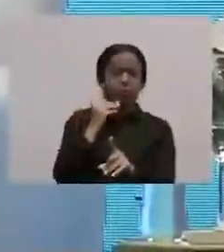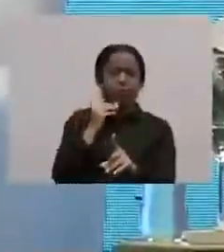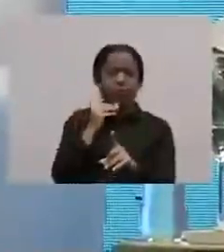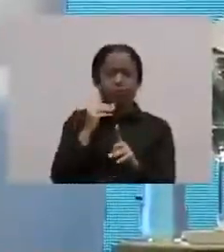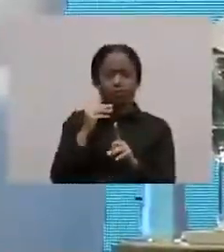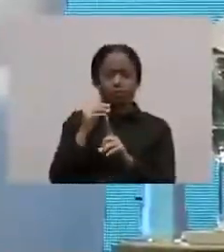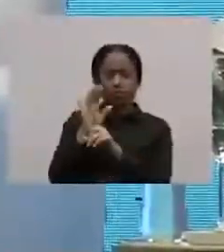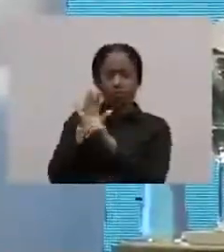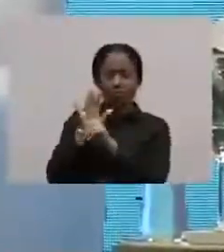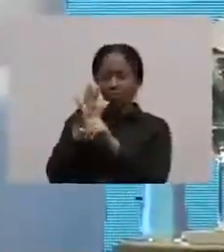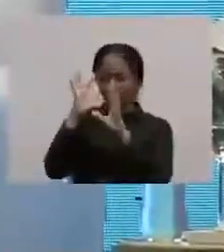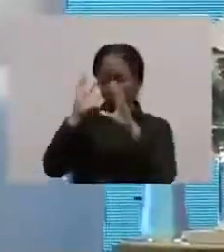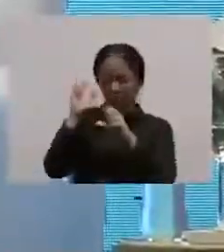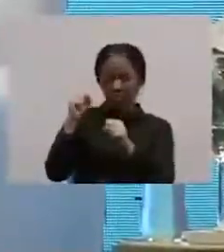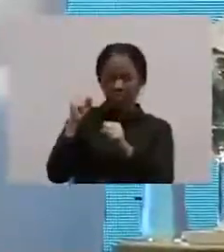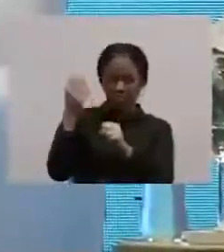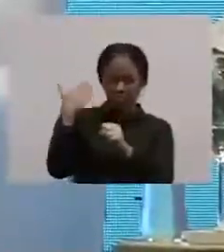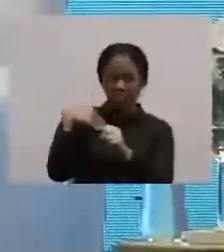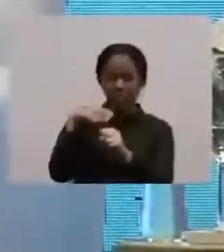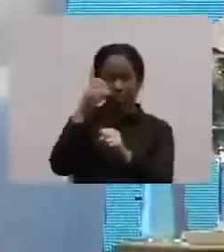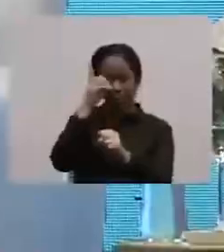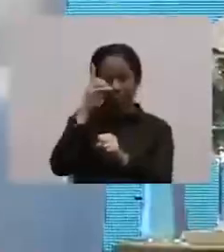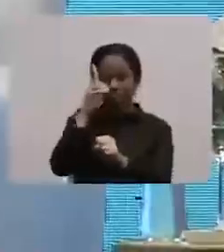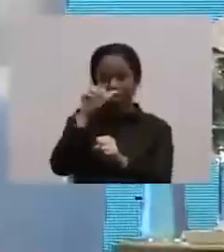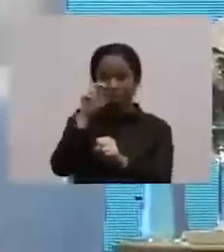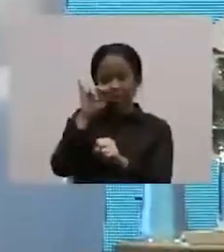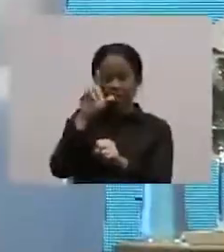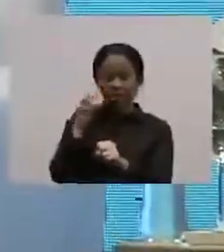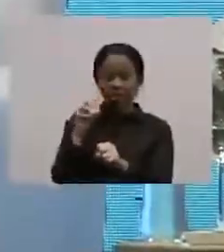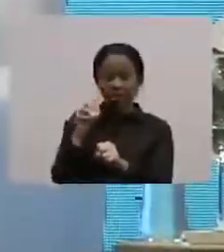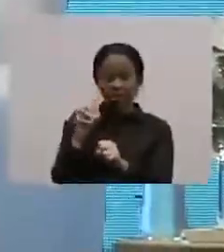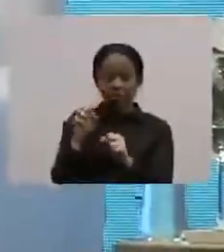con el presidente Danilo Medina, y lo puedo decir, en un tiempo